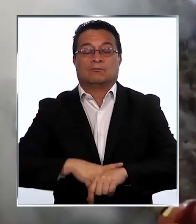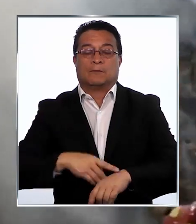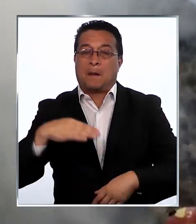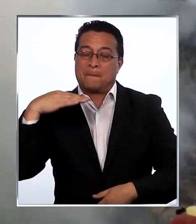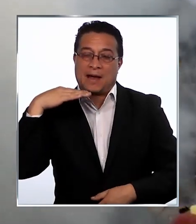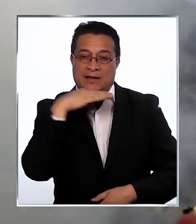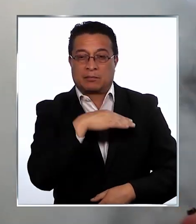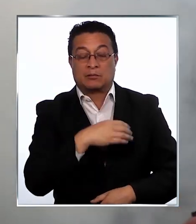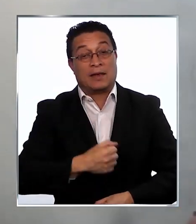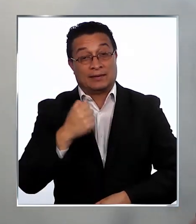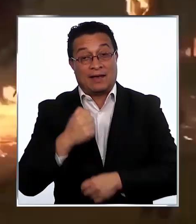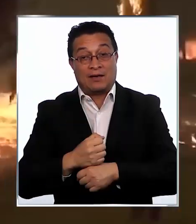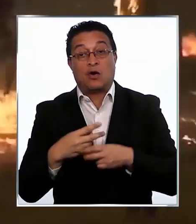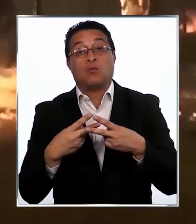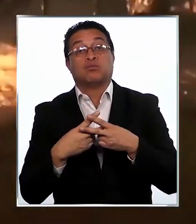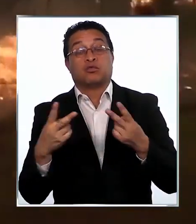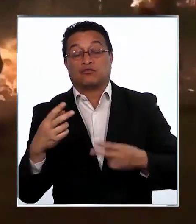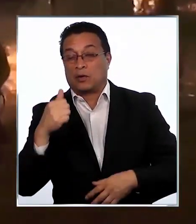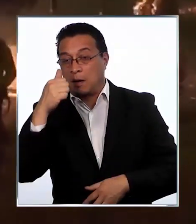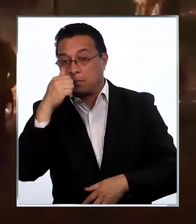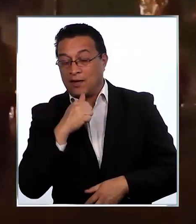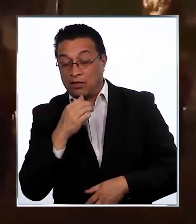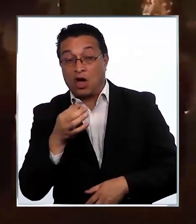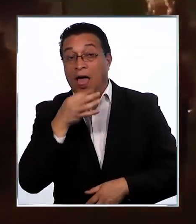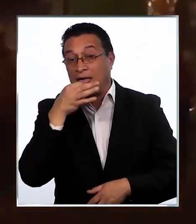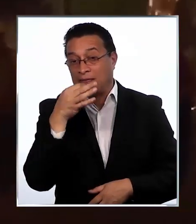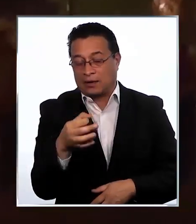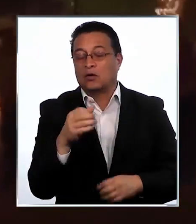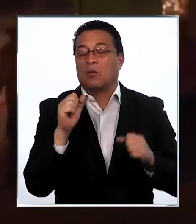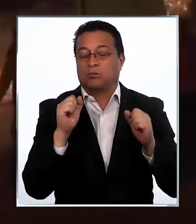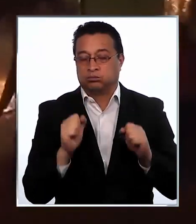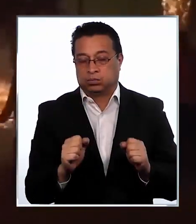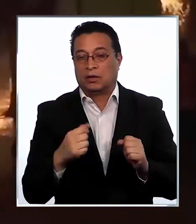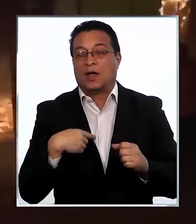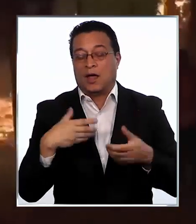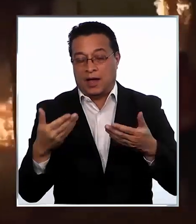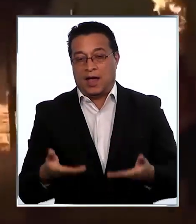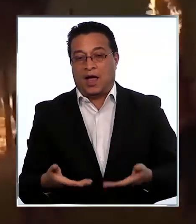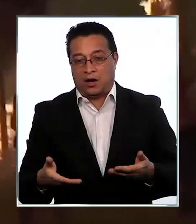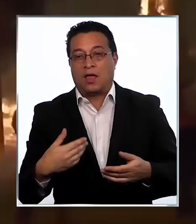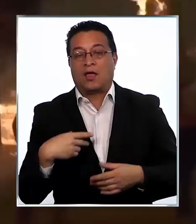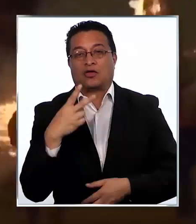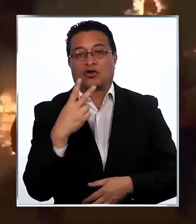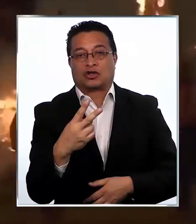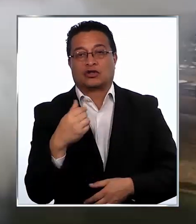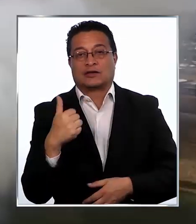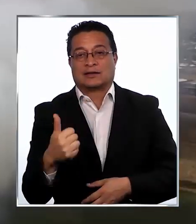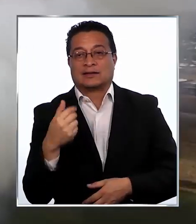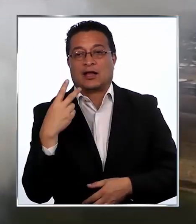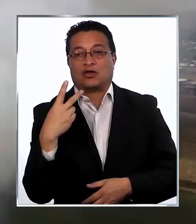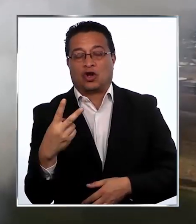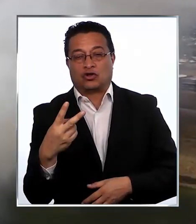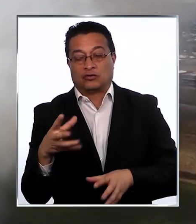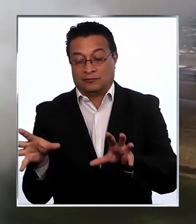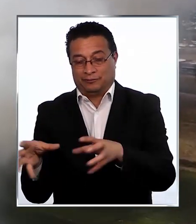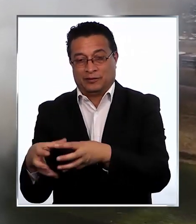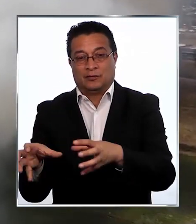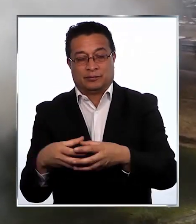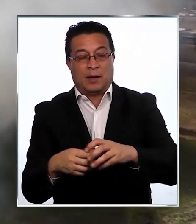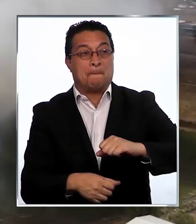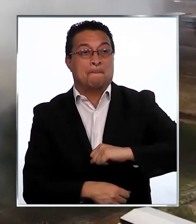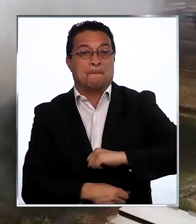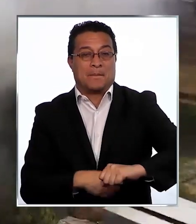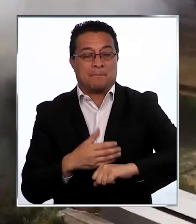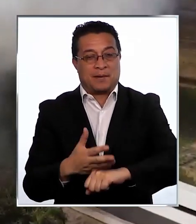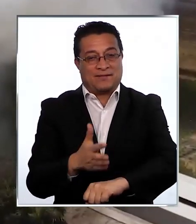oportuna. El trabajo público-privado, indican, ha permitido contar esta temporada con 262 brigadas de